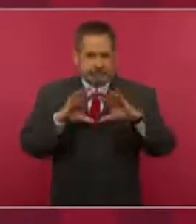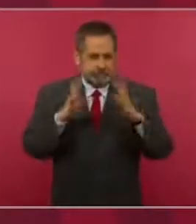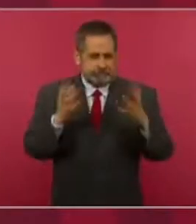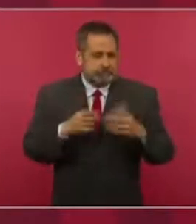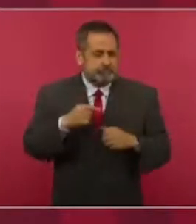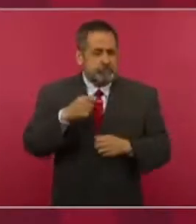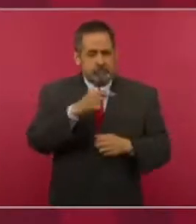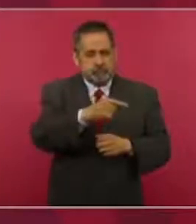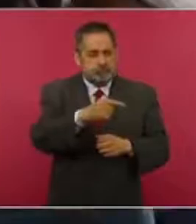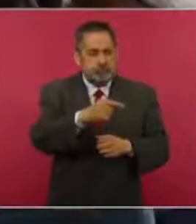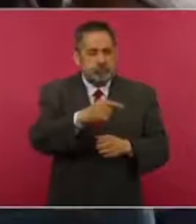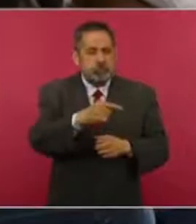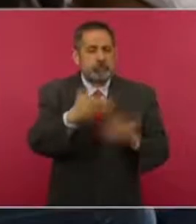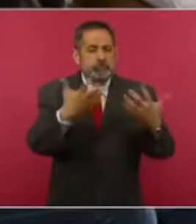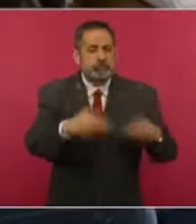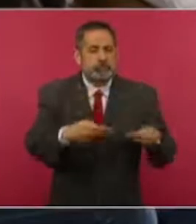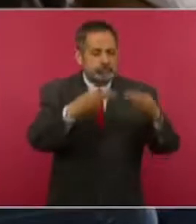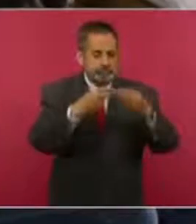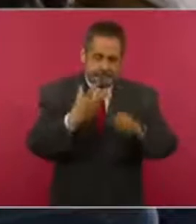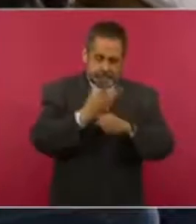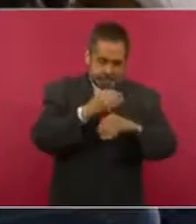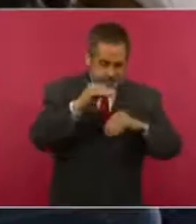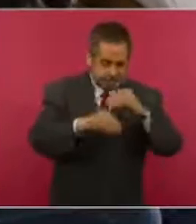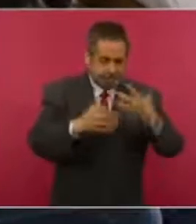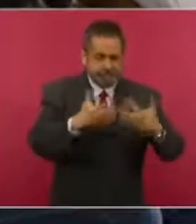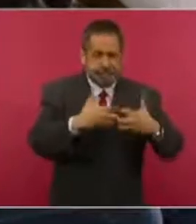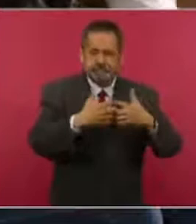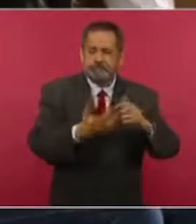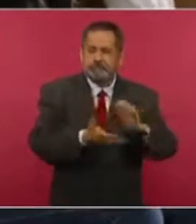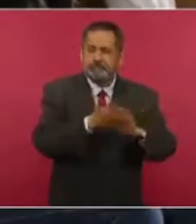que fabrican trenes